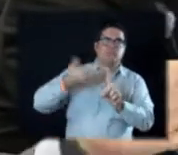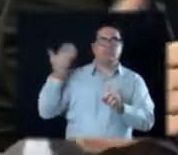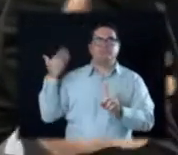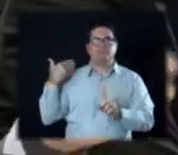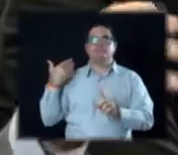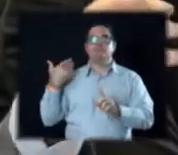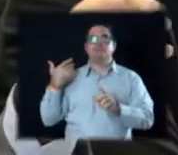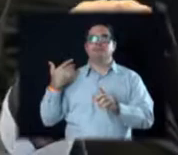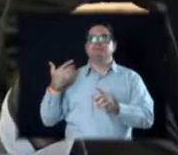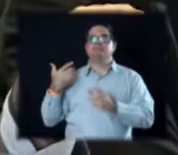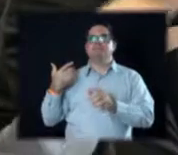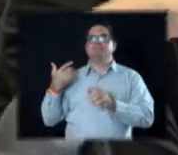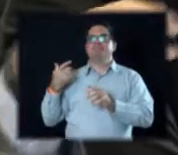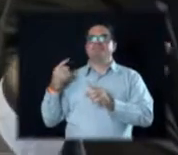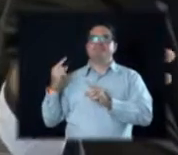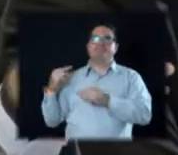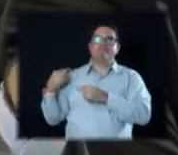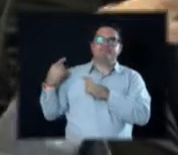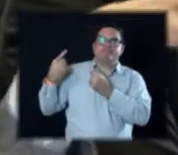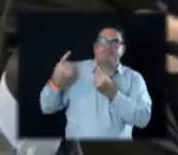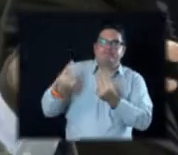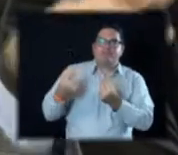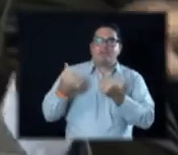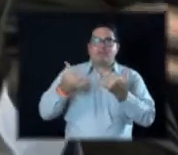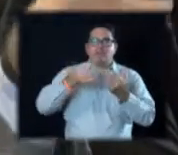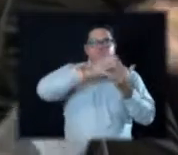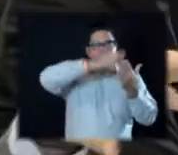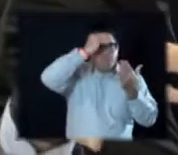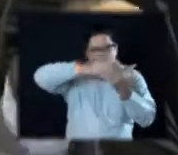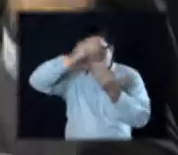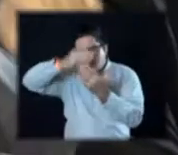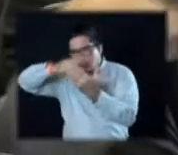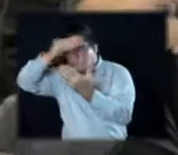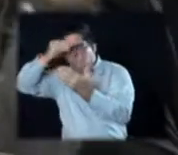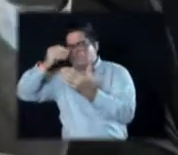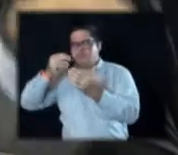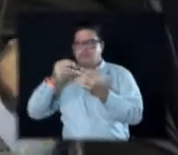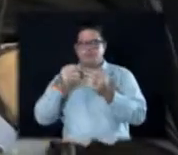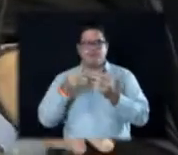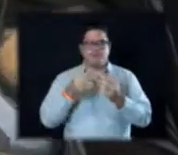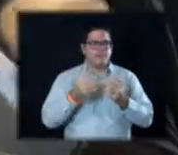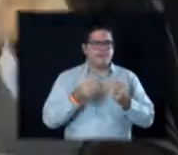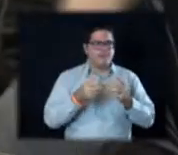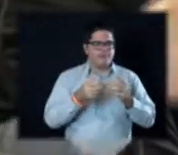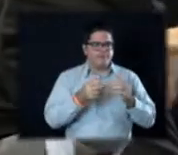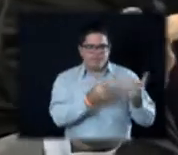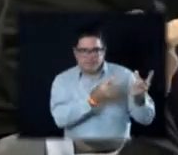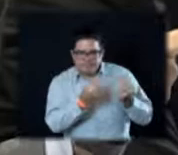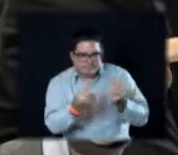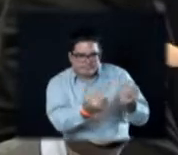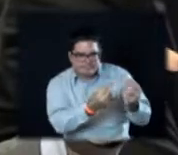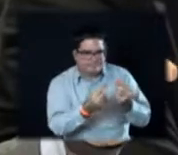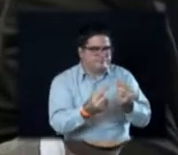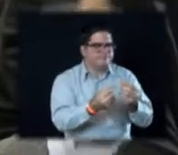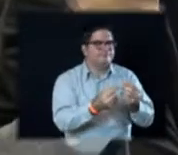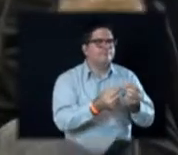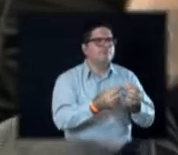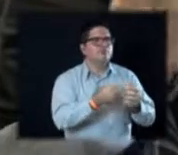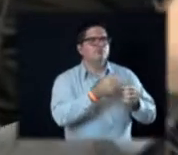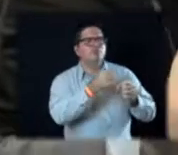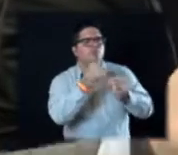Estamos construyendo todo este conocimiento y toda esta inteligencia sobre cómo la liquidez del